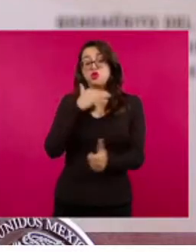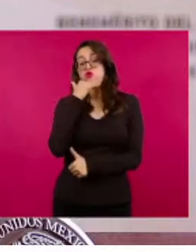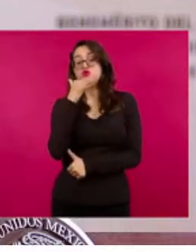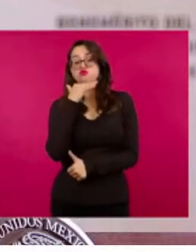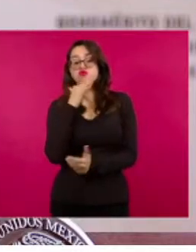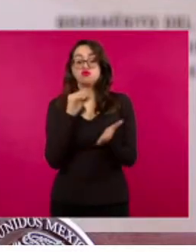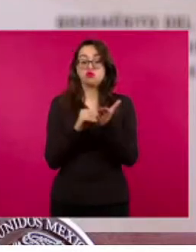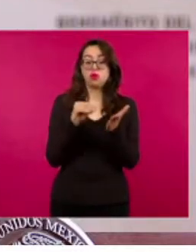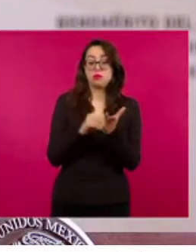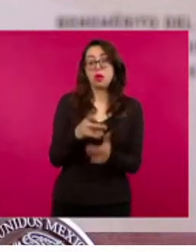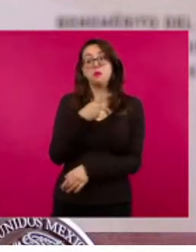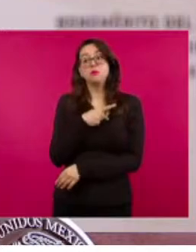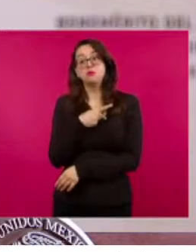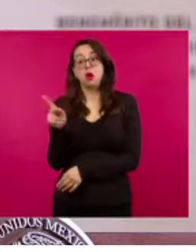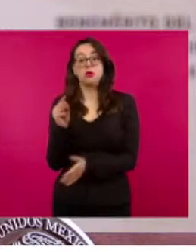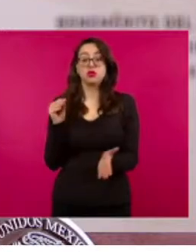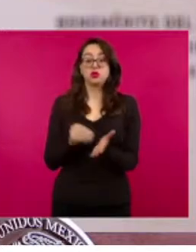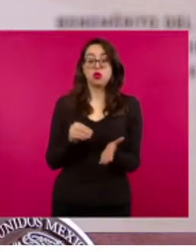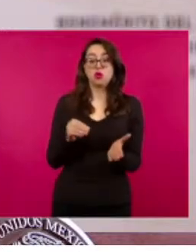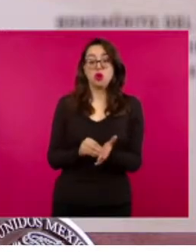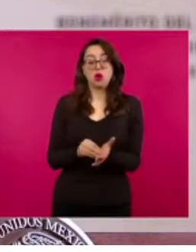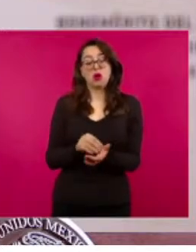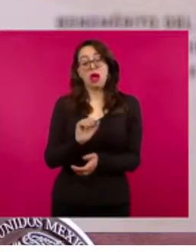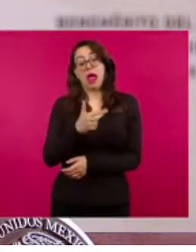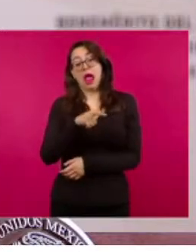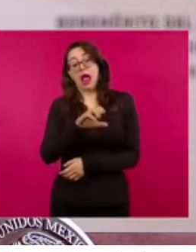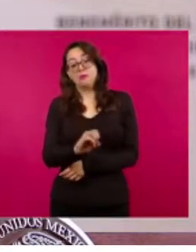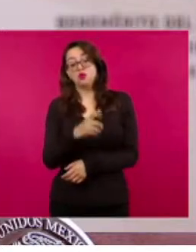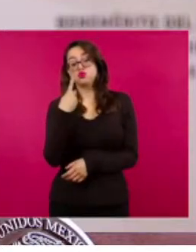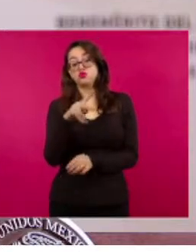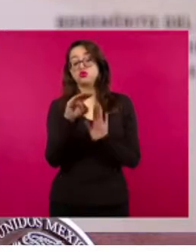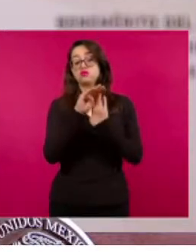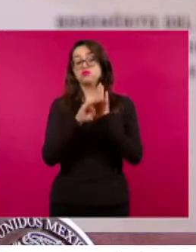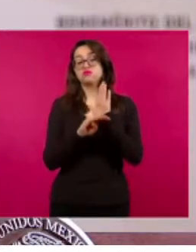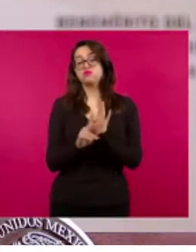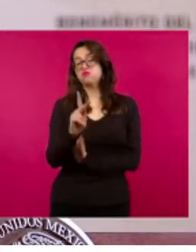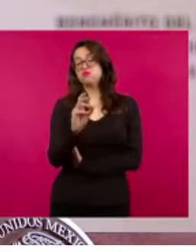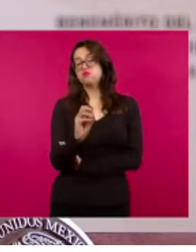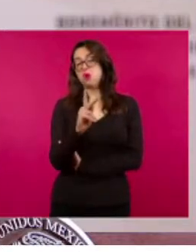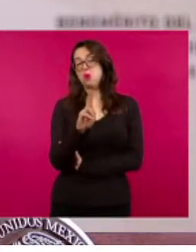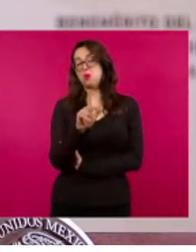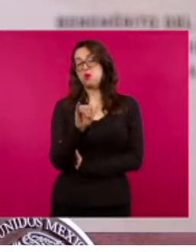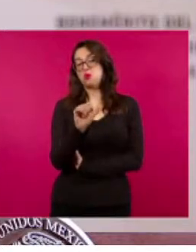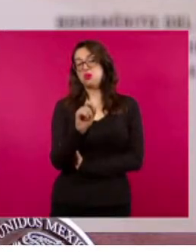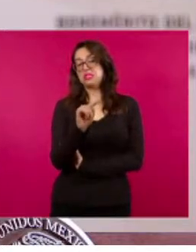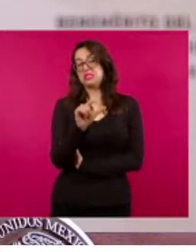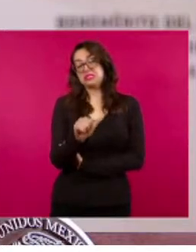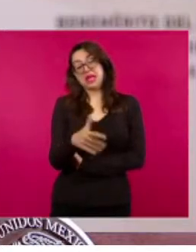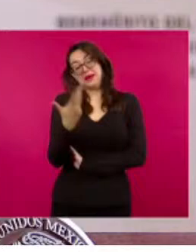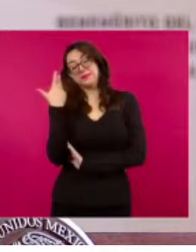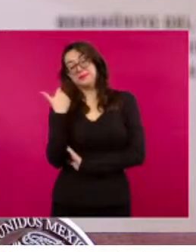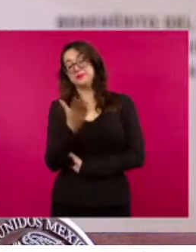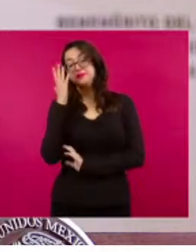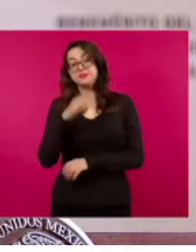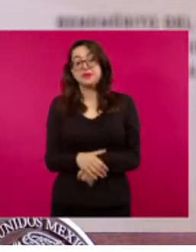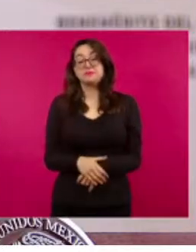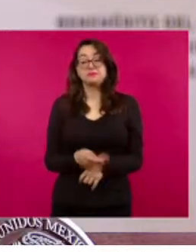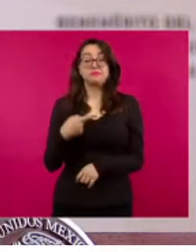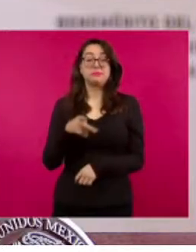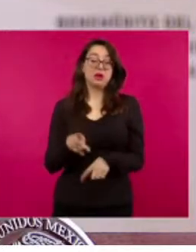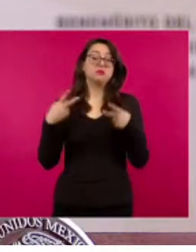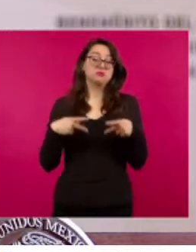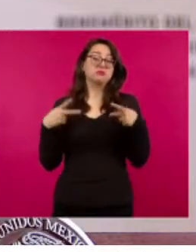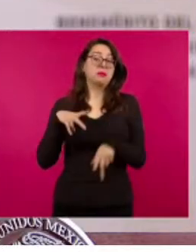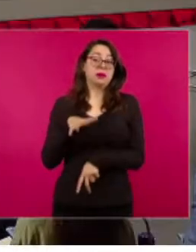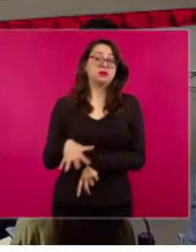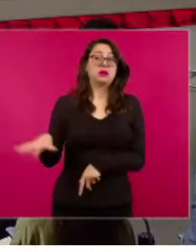en curso, la agenda populista de López Obrador goza de un apoyo significativo entre la población mexicana. En una revisión